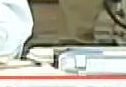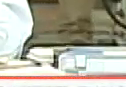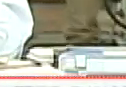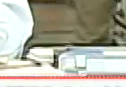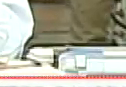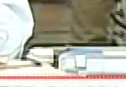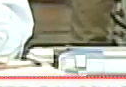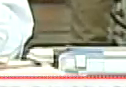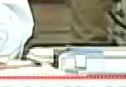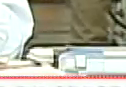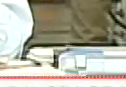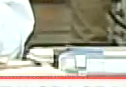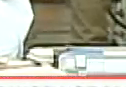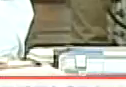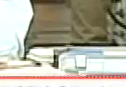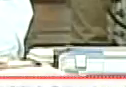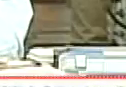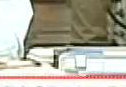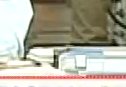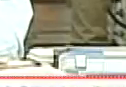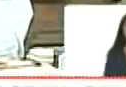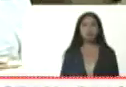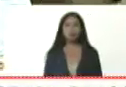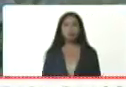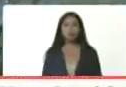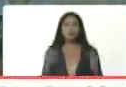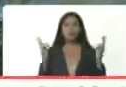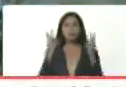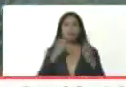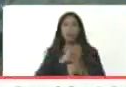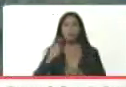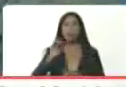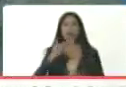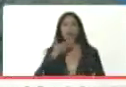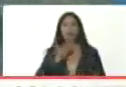son amores que viva la patria gracia